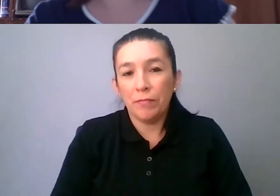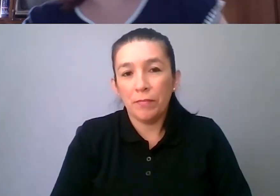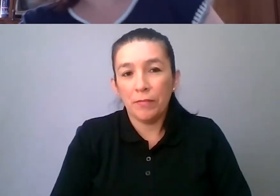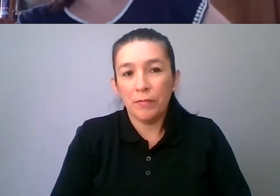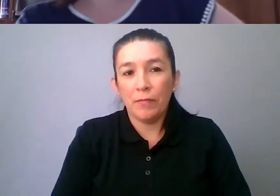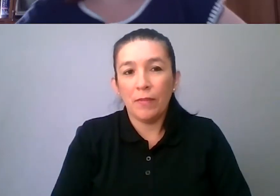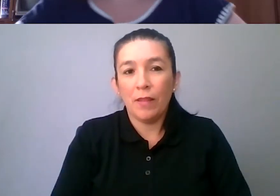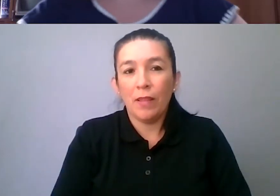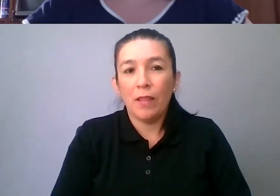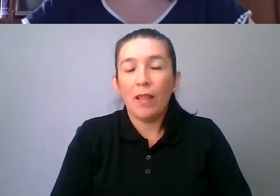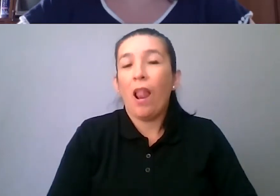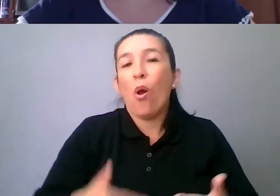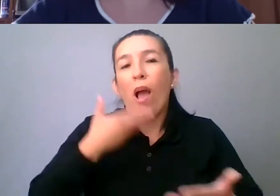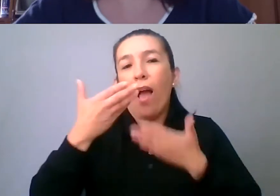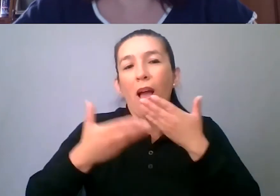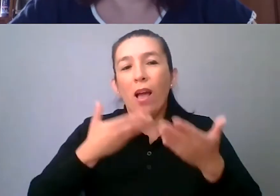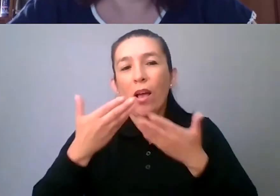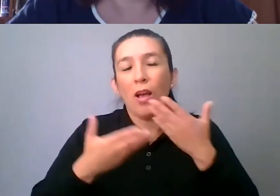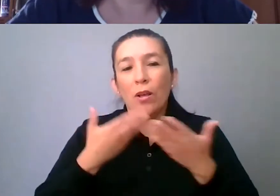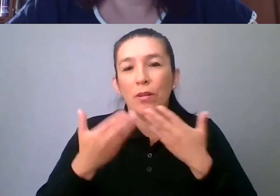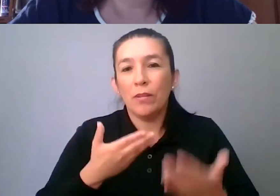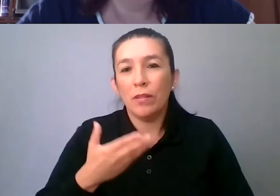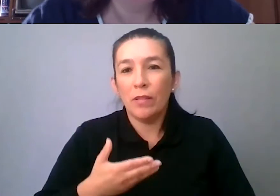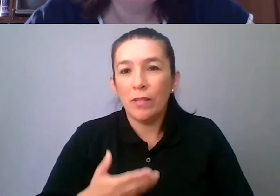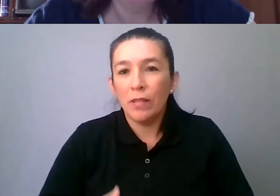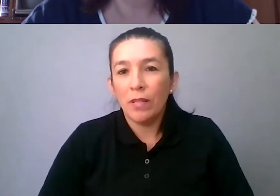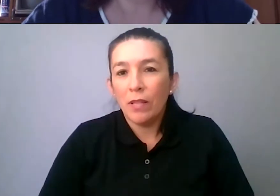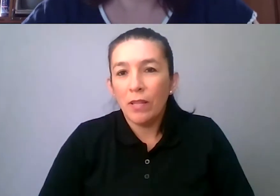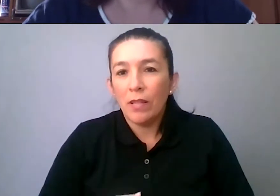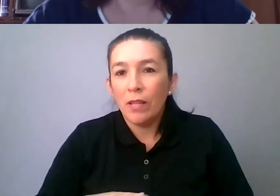la cantilación, que es el patautau, con la